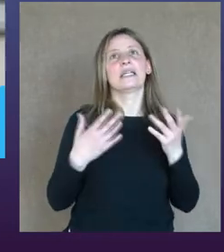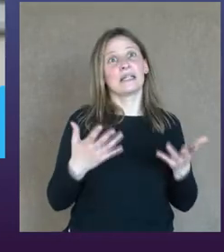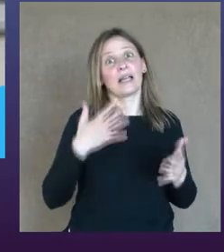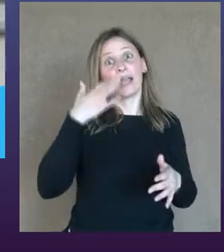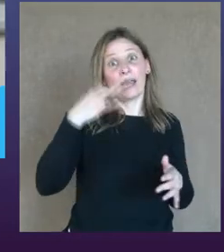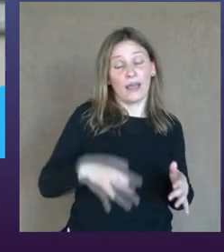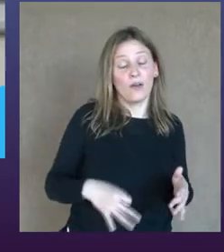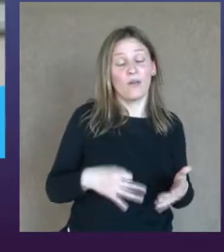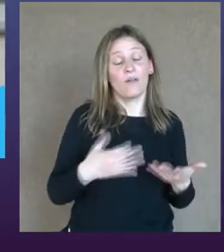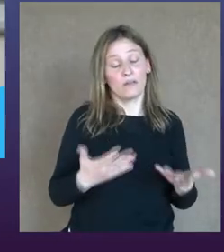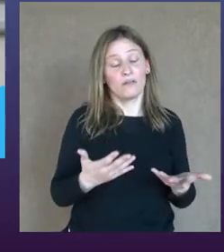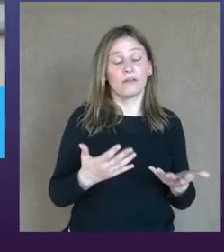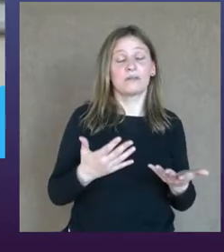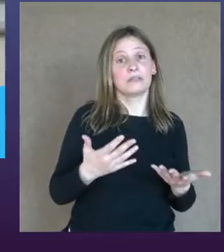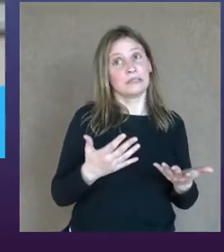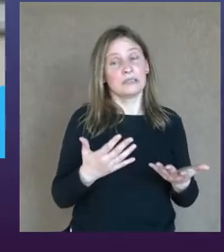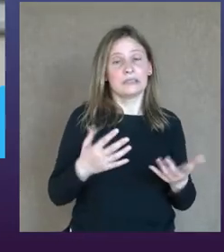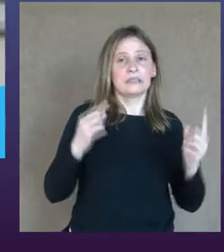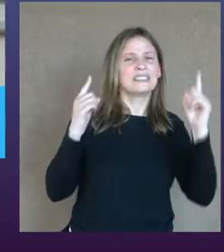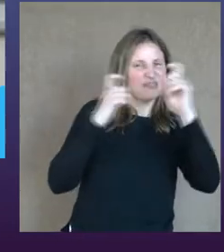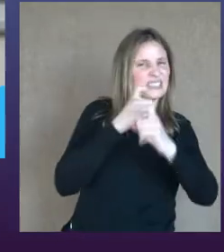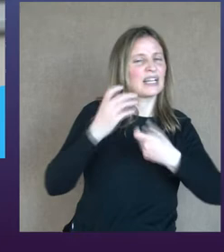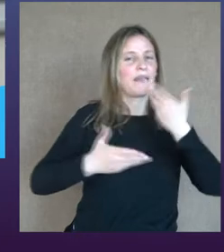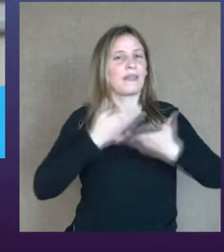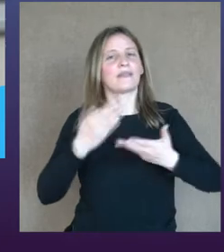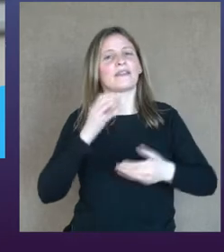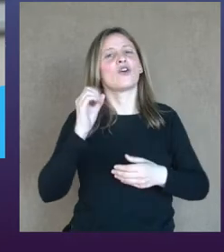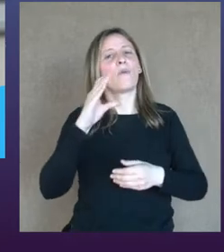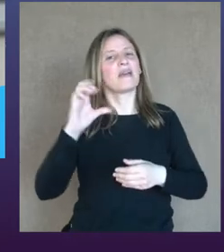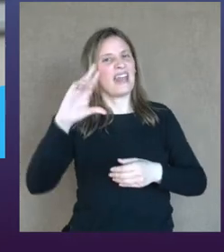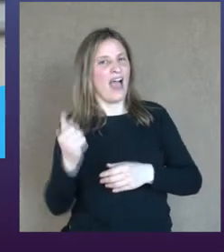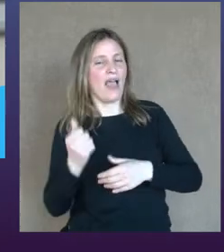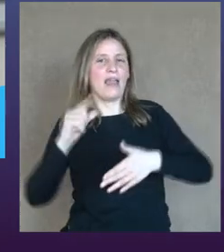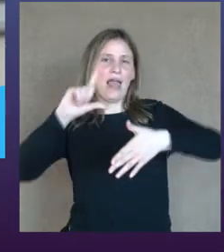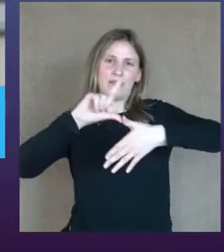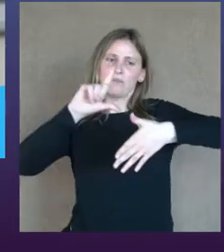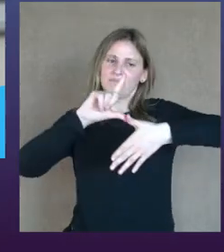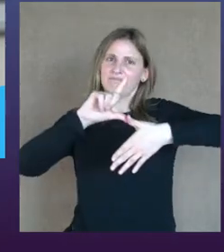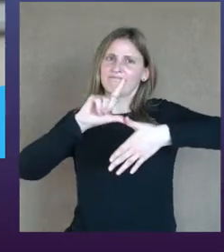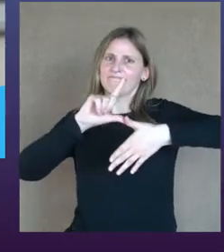Creo que es especialmente difícil ser cantante de ópera en Latinoamérica, donde hay...